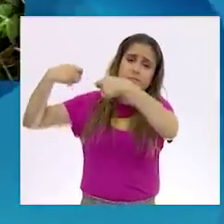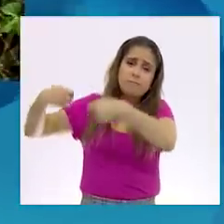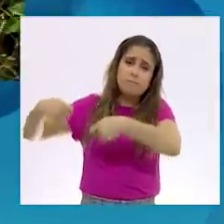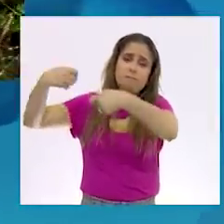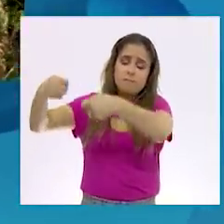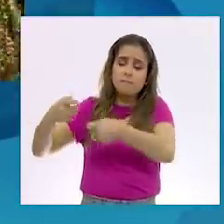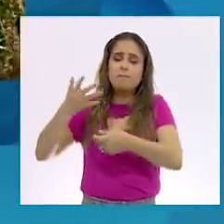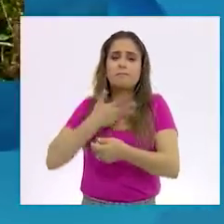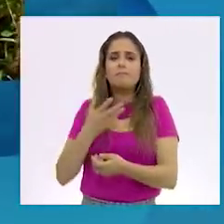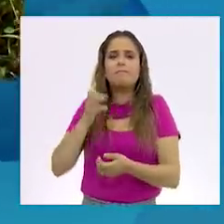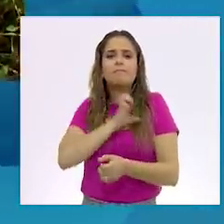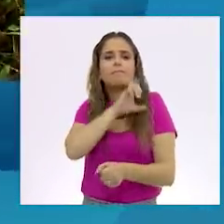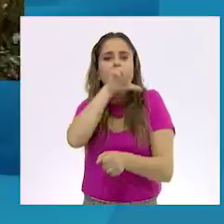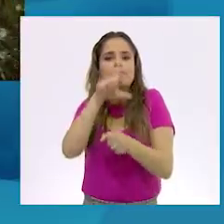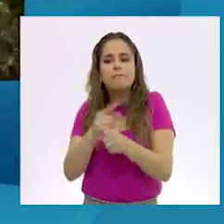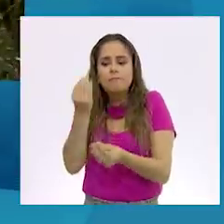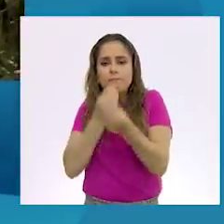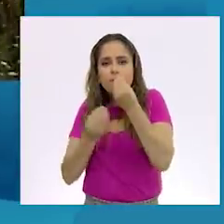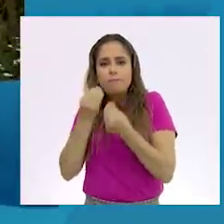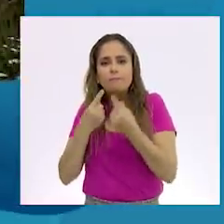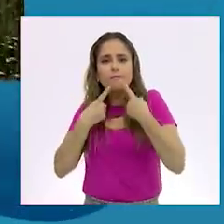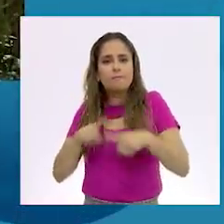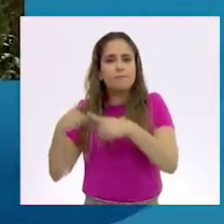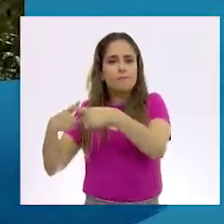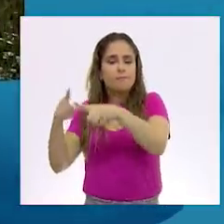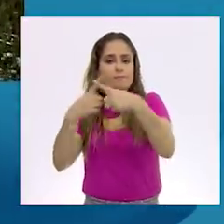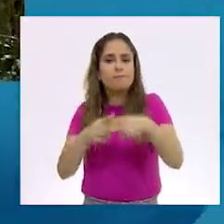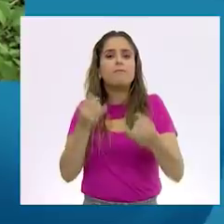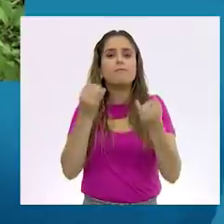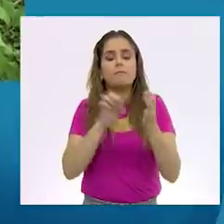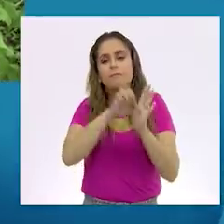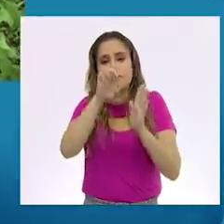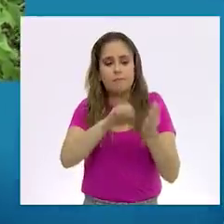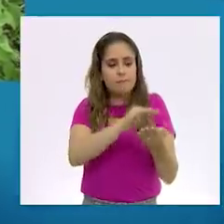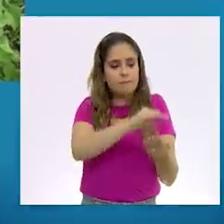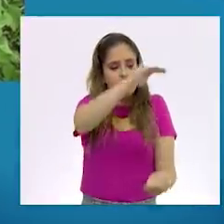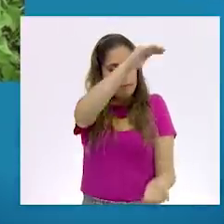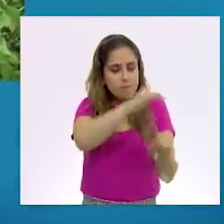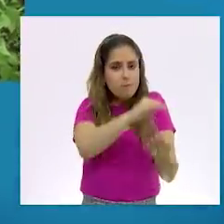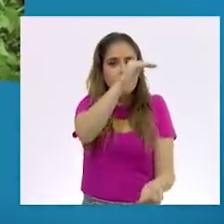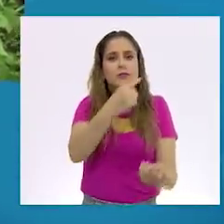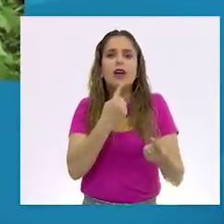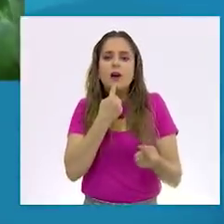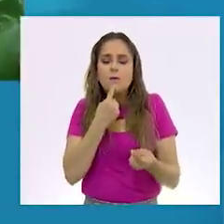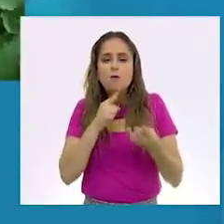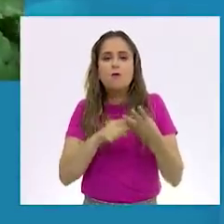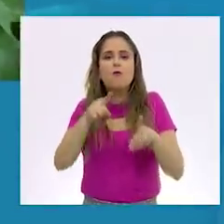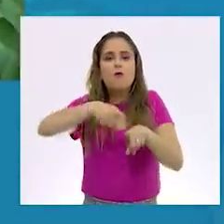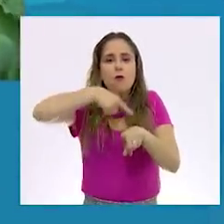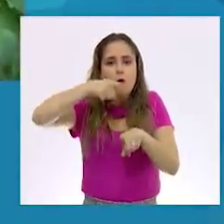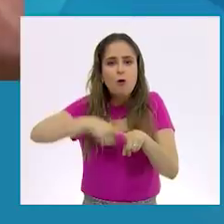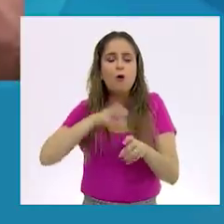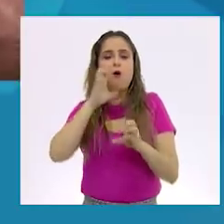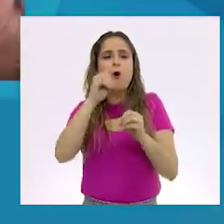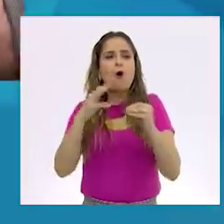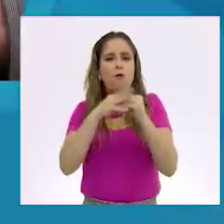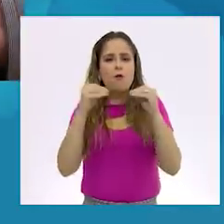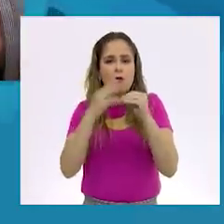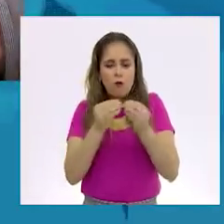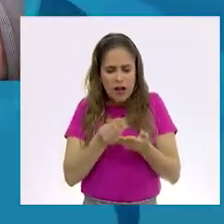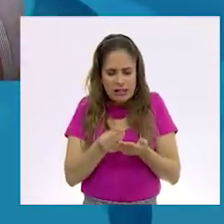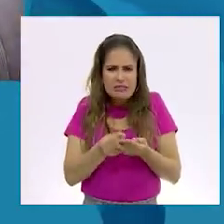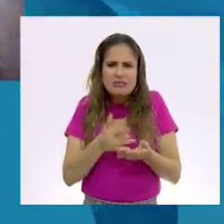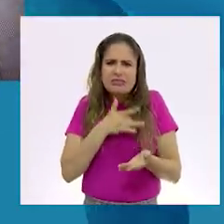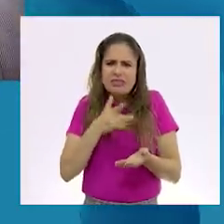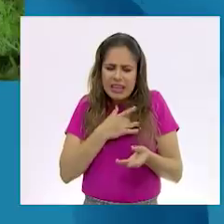la selección de características de su interés, como el tamaño, el sabor, el color o la textura de las frutas.